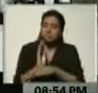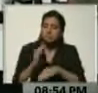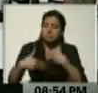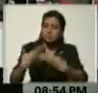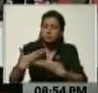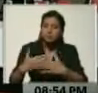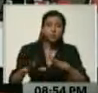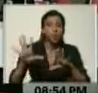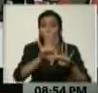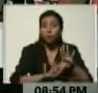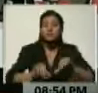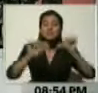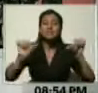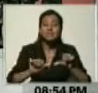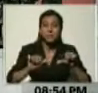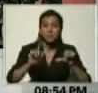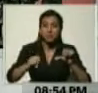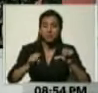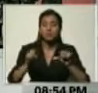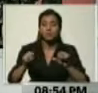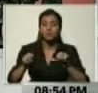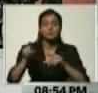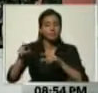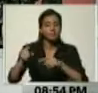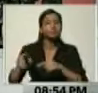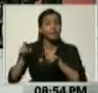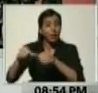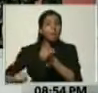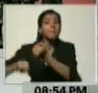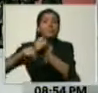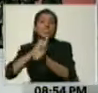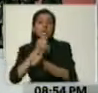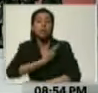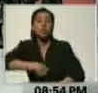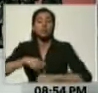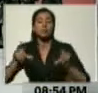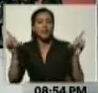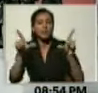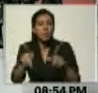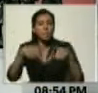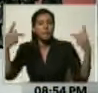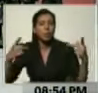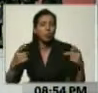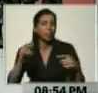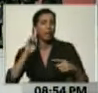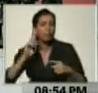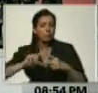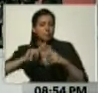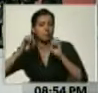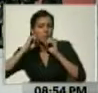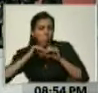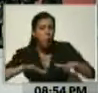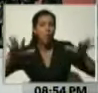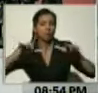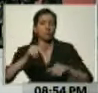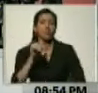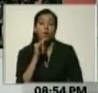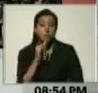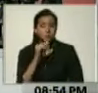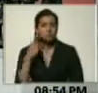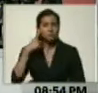general, de los dueños de los medios de comunicación que se consiguen estas cosas. Que se consiguen estas